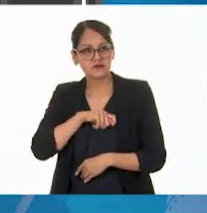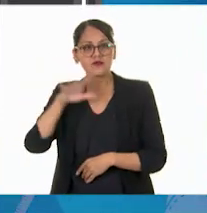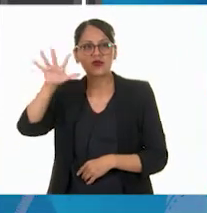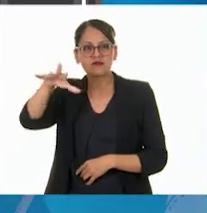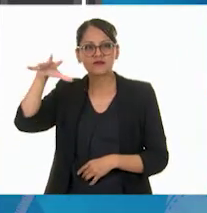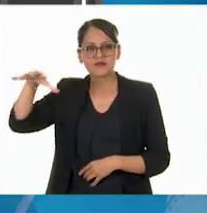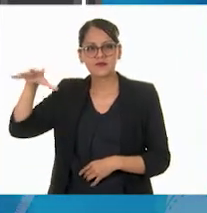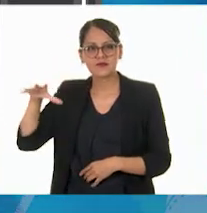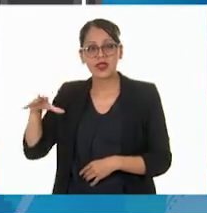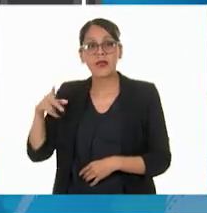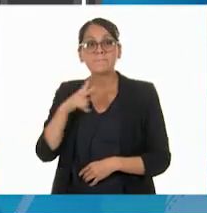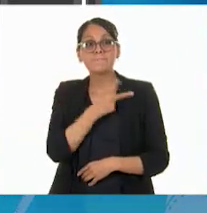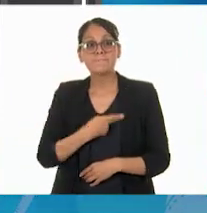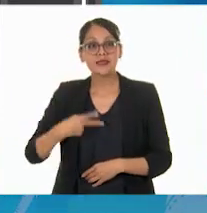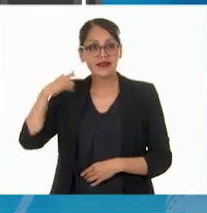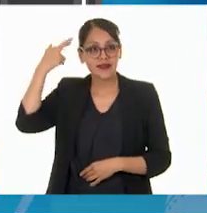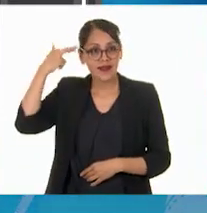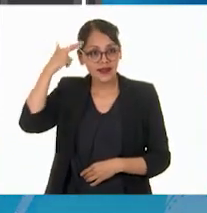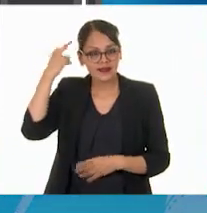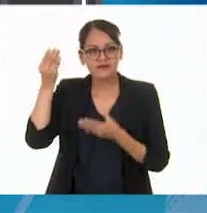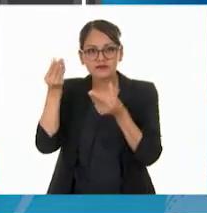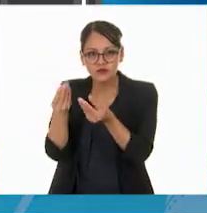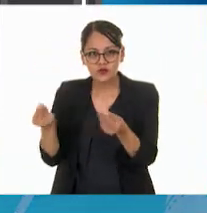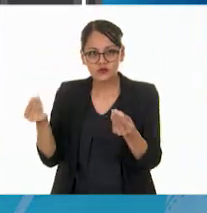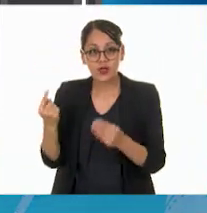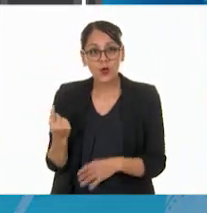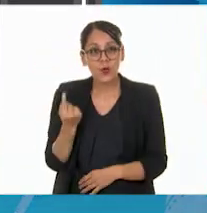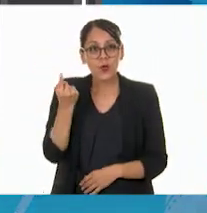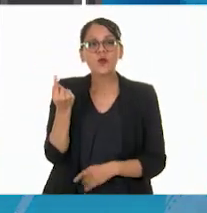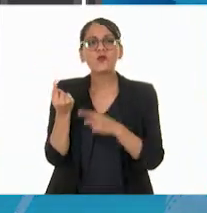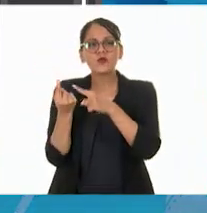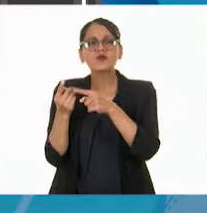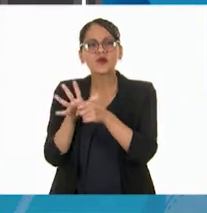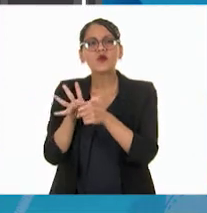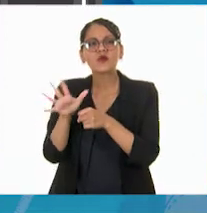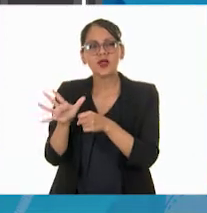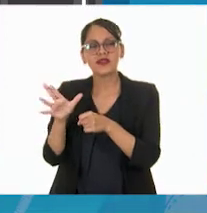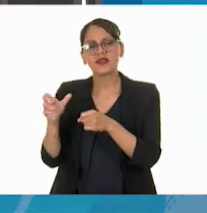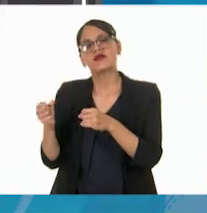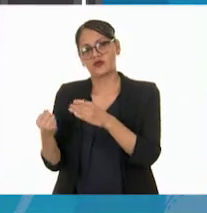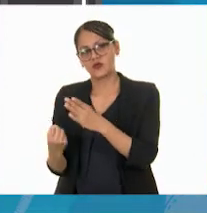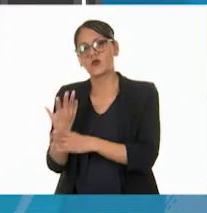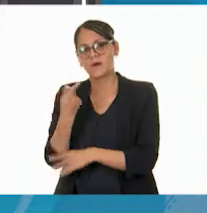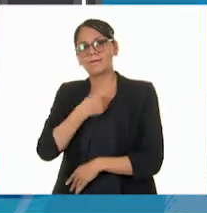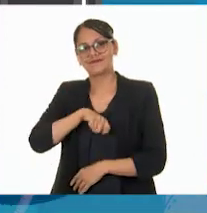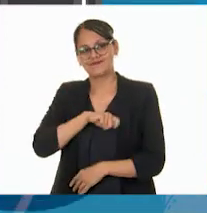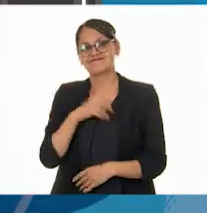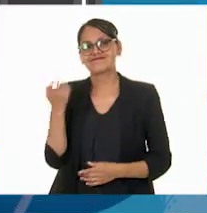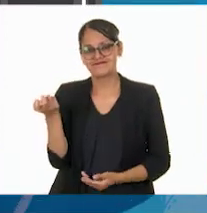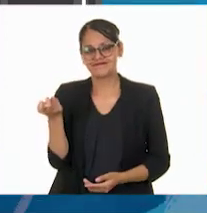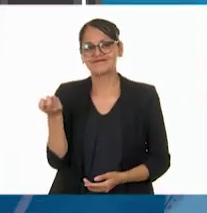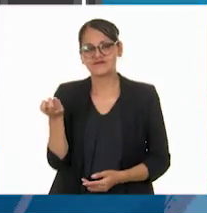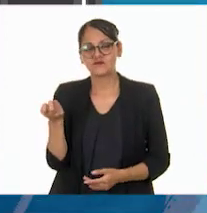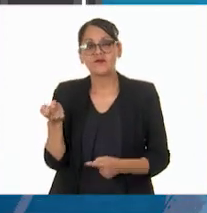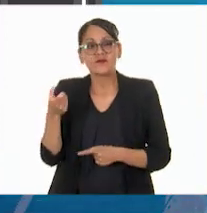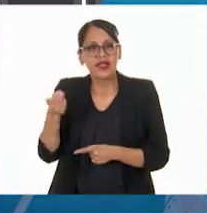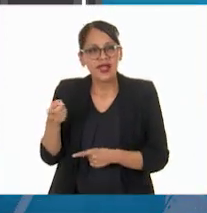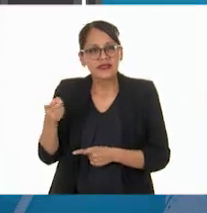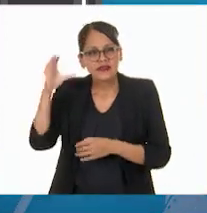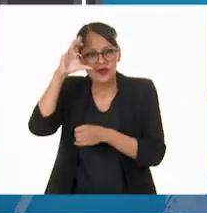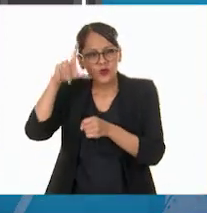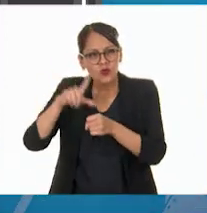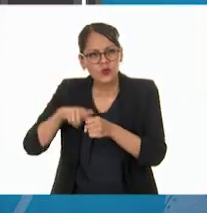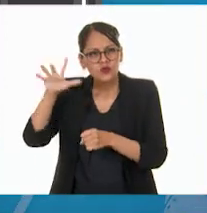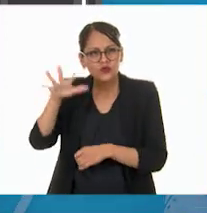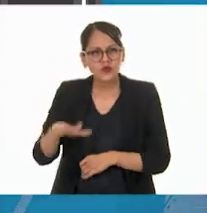por muchos virreinatos. Y uno de esos virreinatos era la Nueva España. Aquello era una cultura